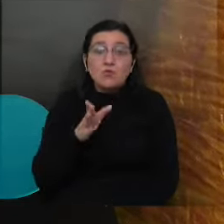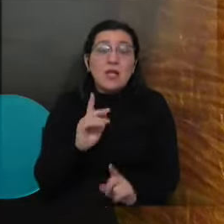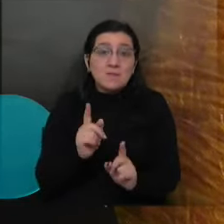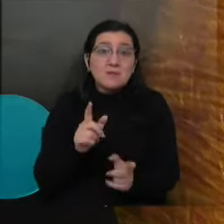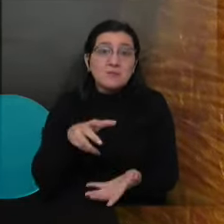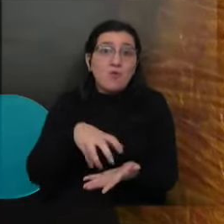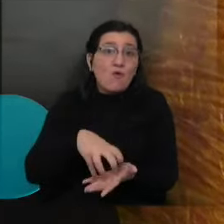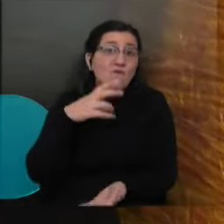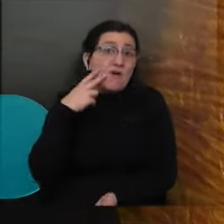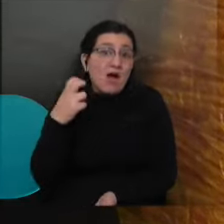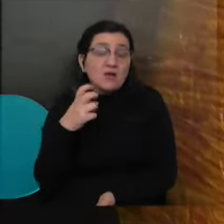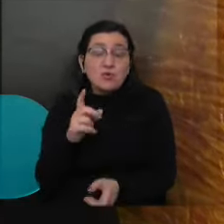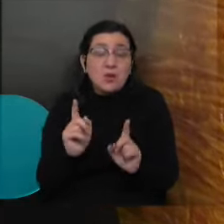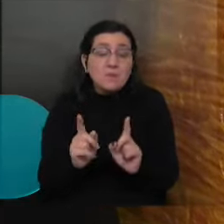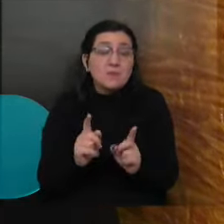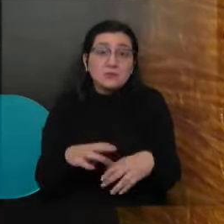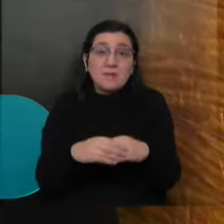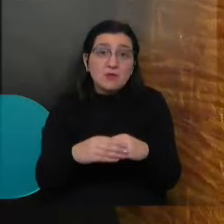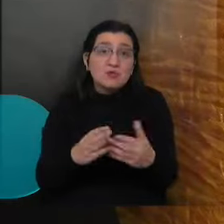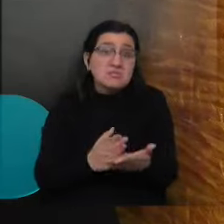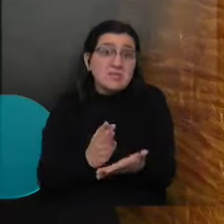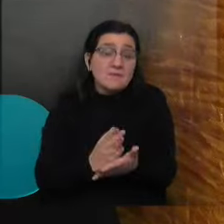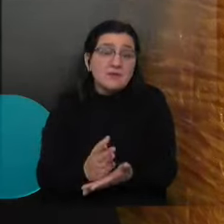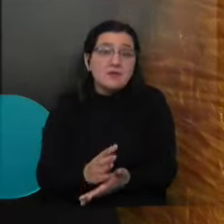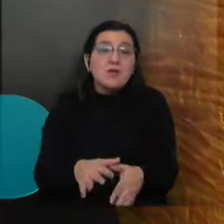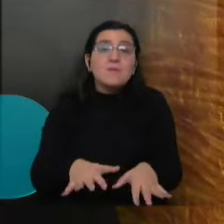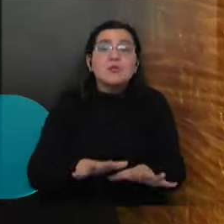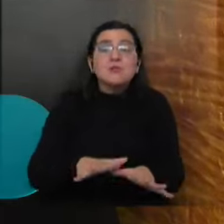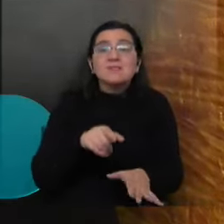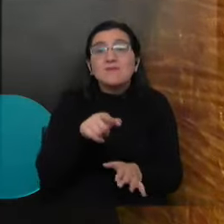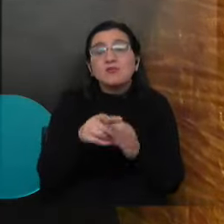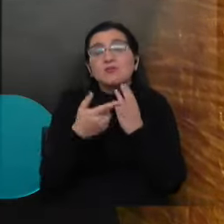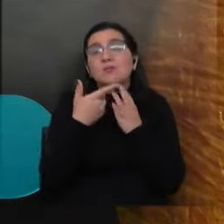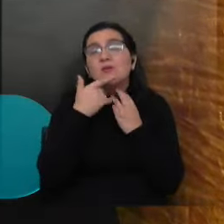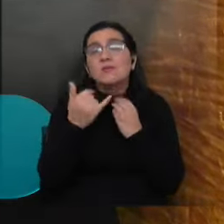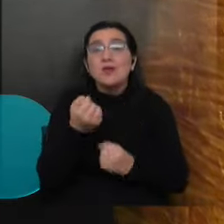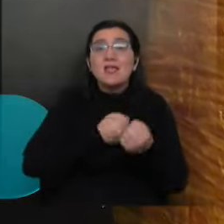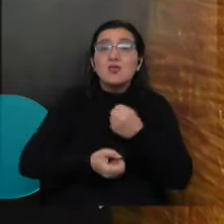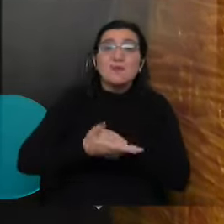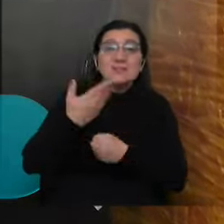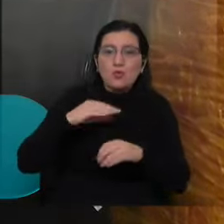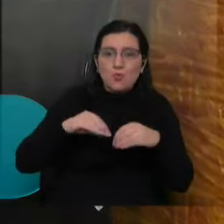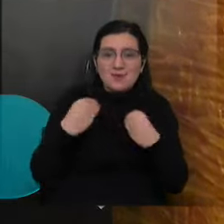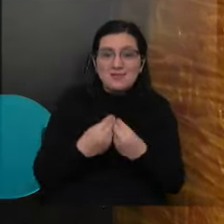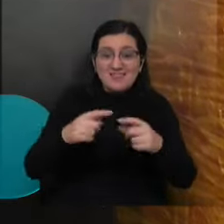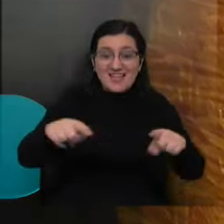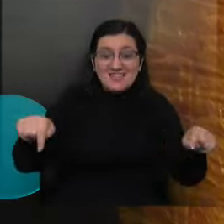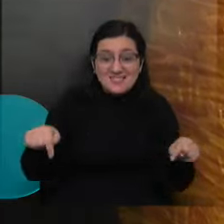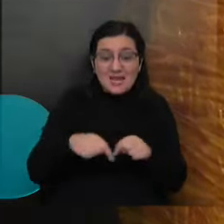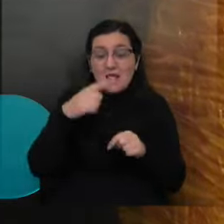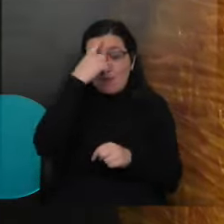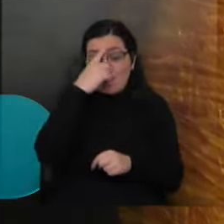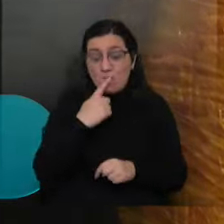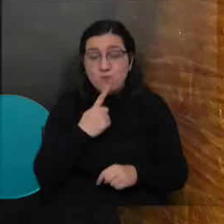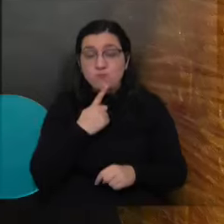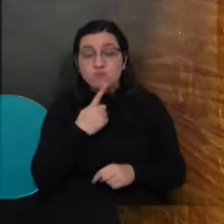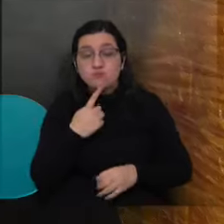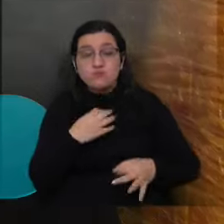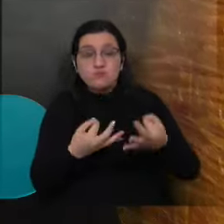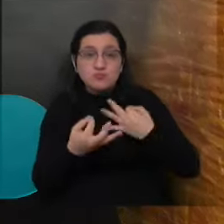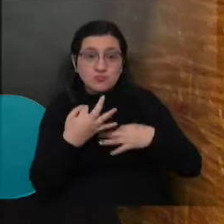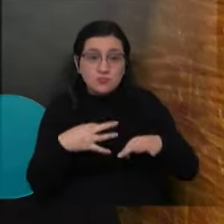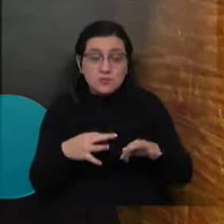siempre qué te pasa a vos que de repente nada llenas una sala al museo el año pasado también la llenaste estuvimos contigo que nada me imagino que